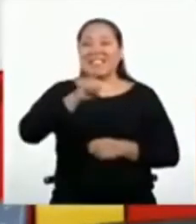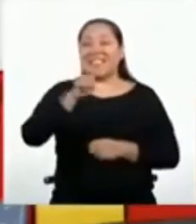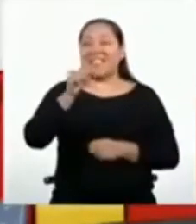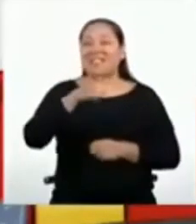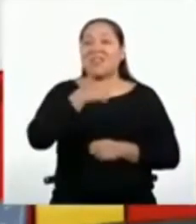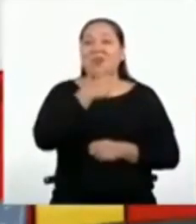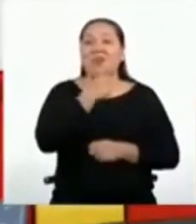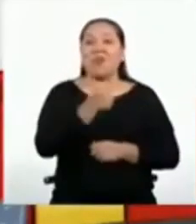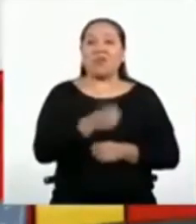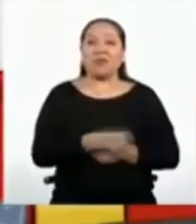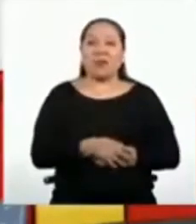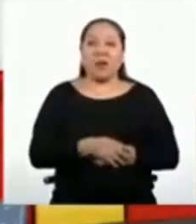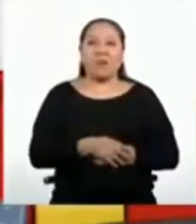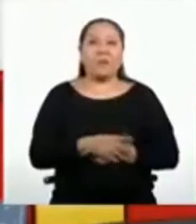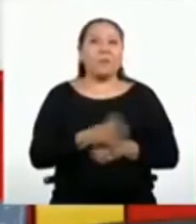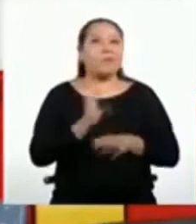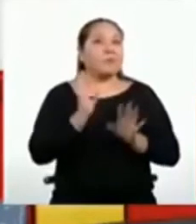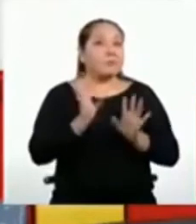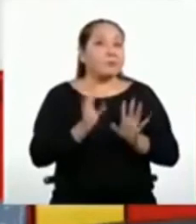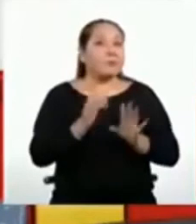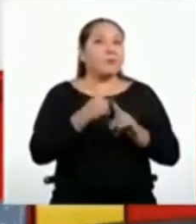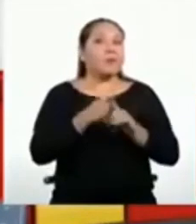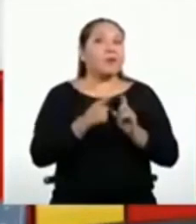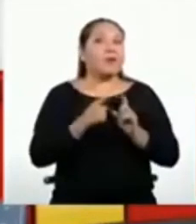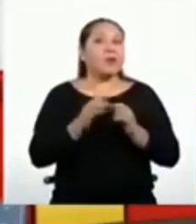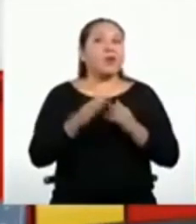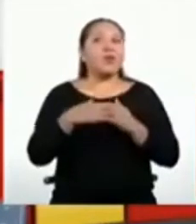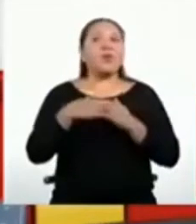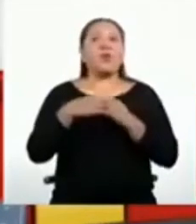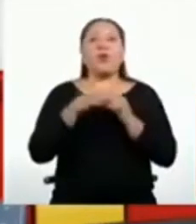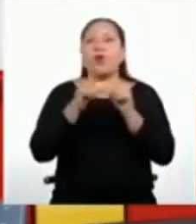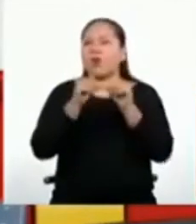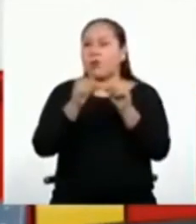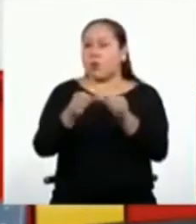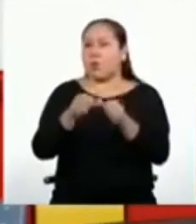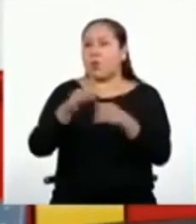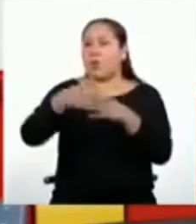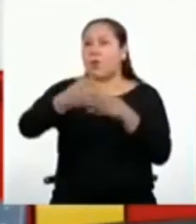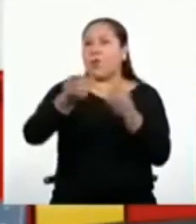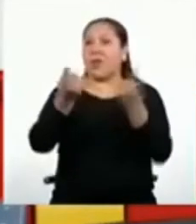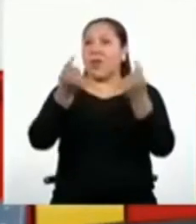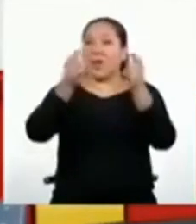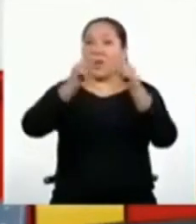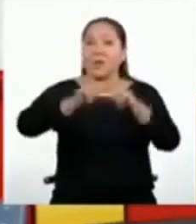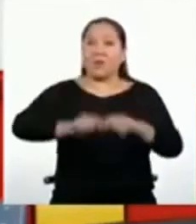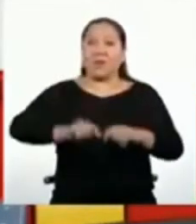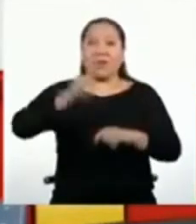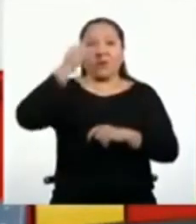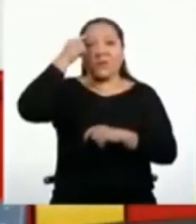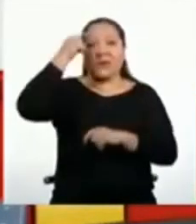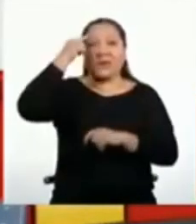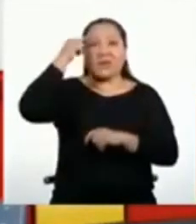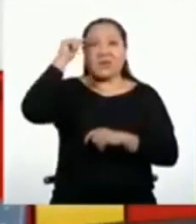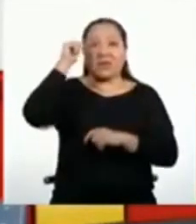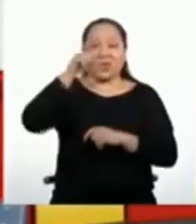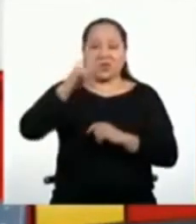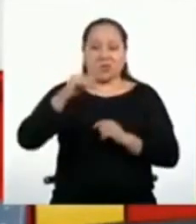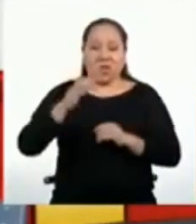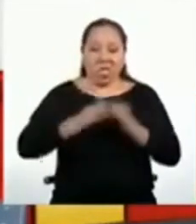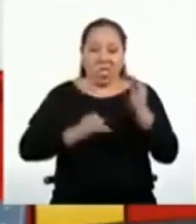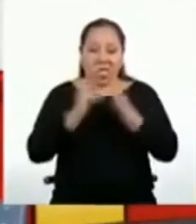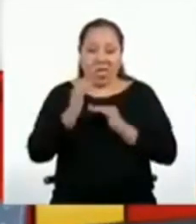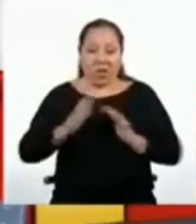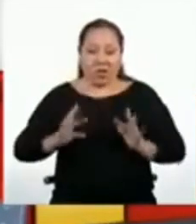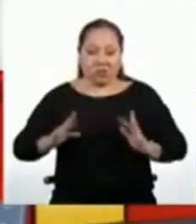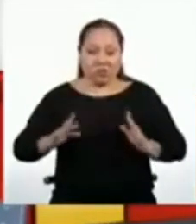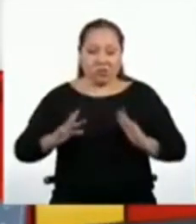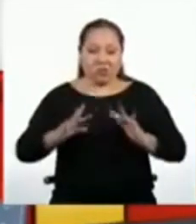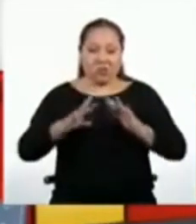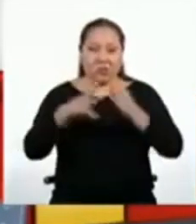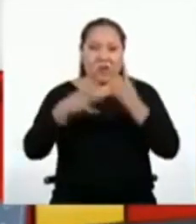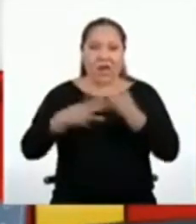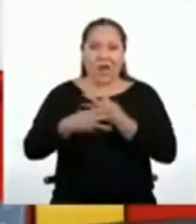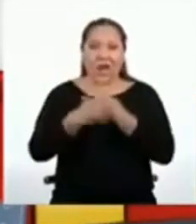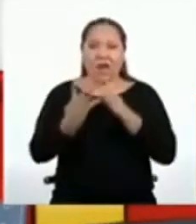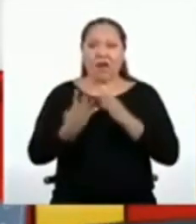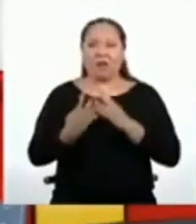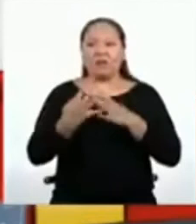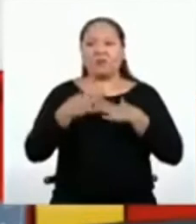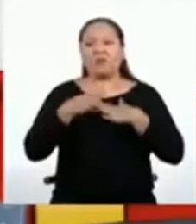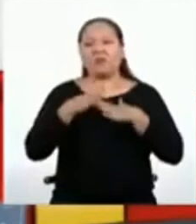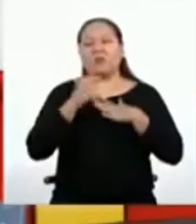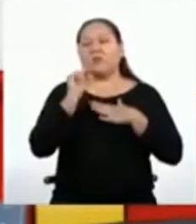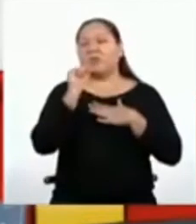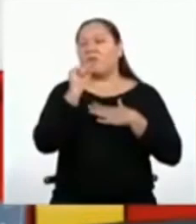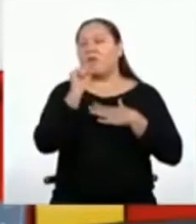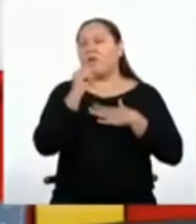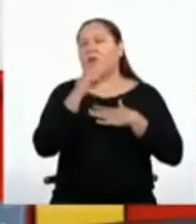es. Pero podemos continuar luego de la pausa, porque creo que esto de armar castillos de naipes ha sido